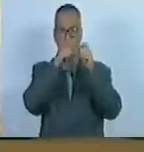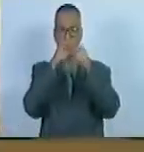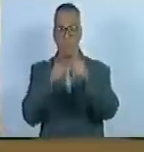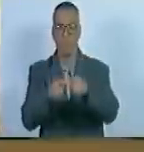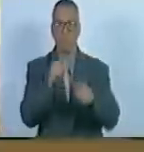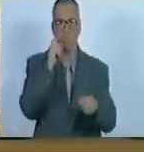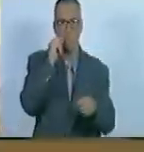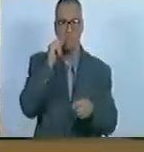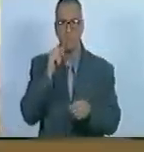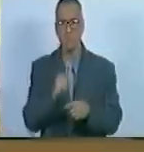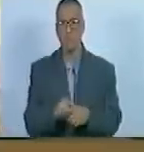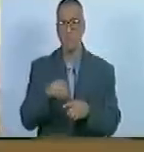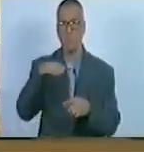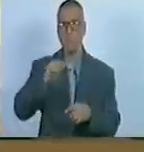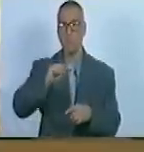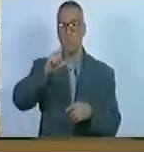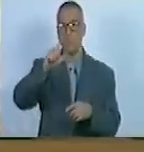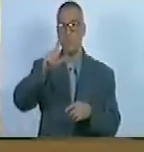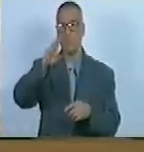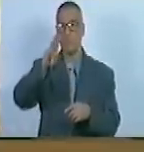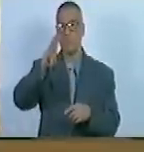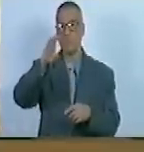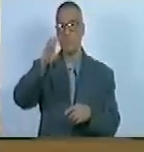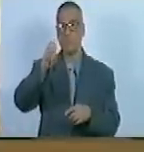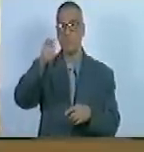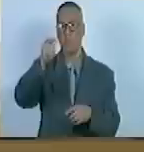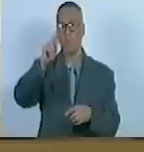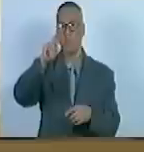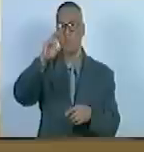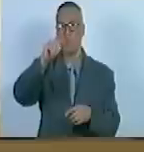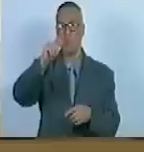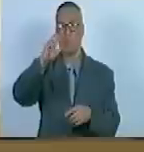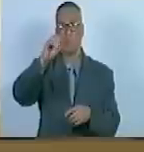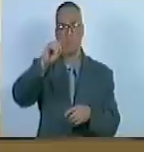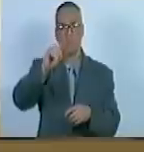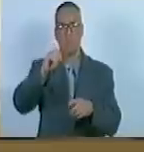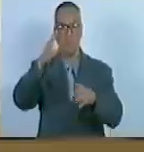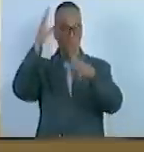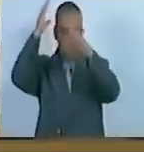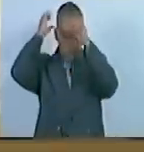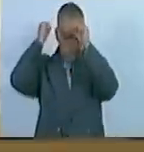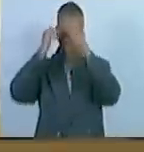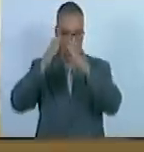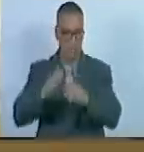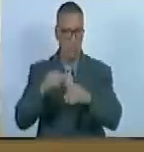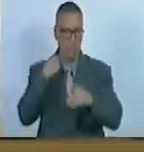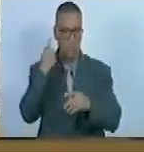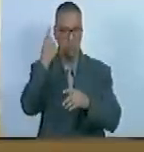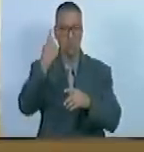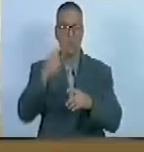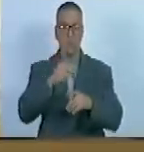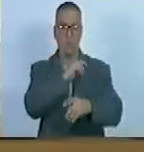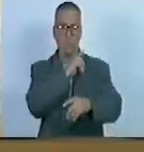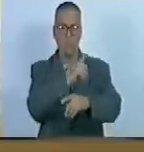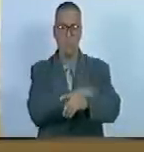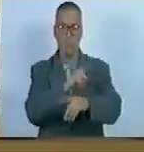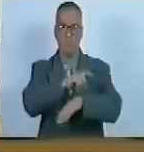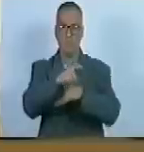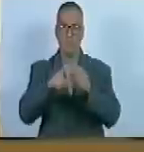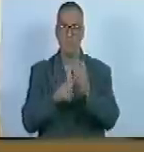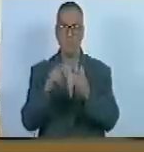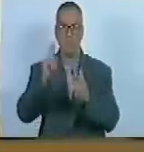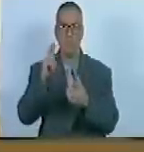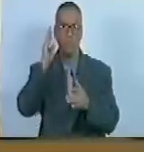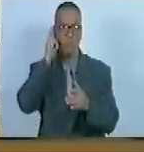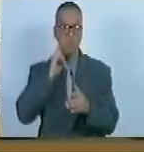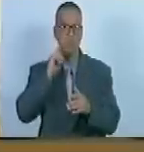al ciudadano Alberto Efraín Castelar Padilla como embajador extraordinario y plenipotenciario de la